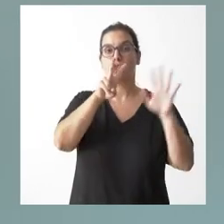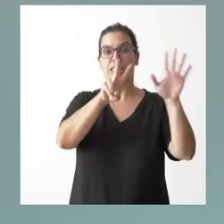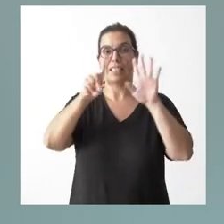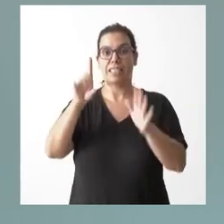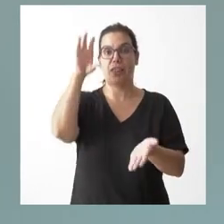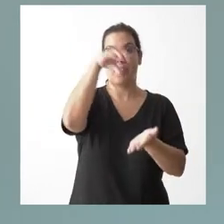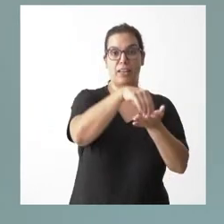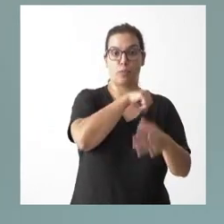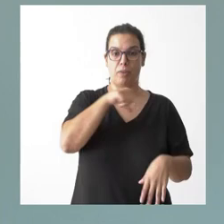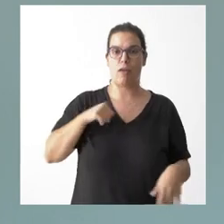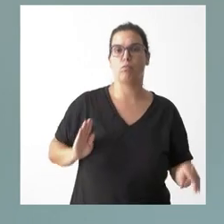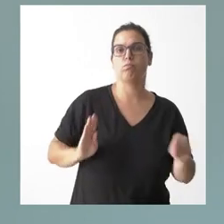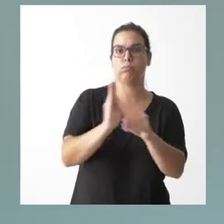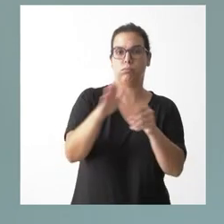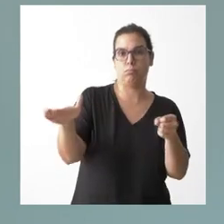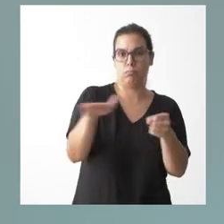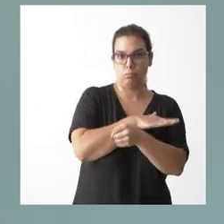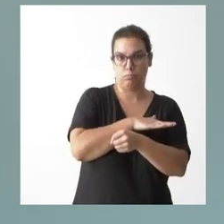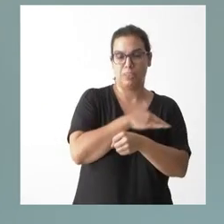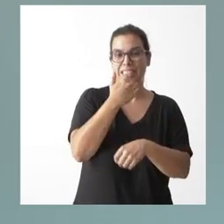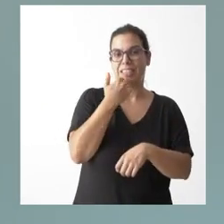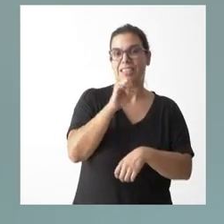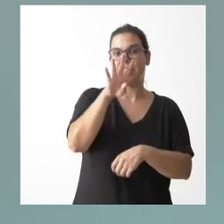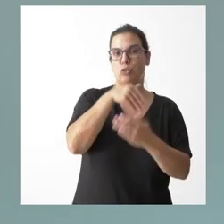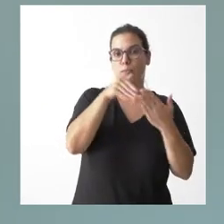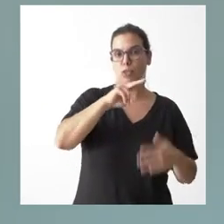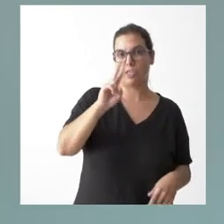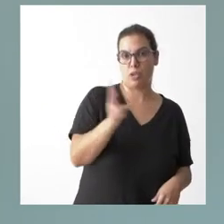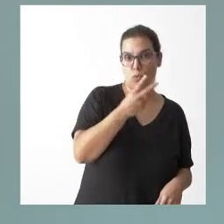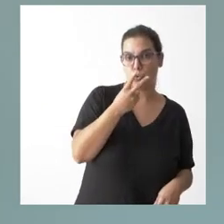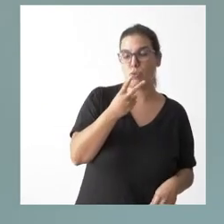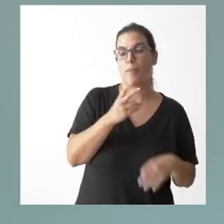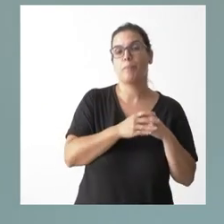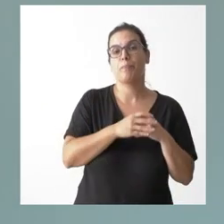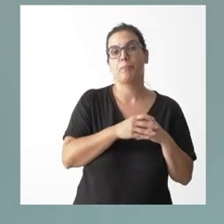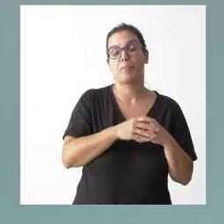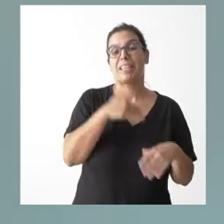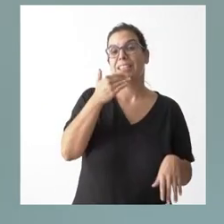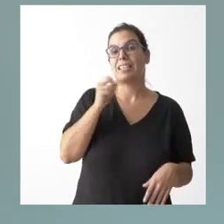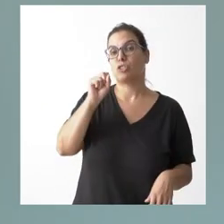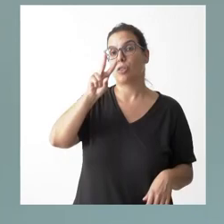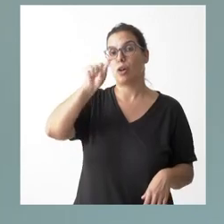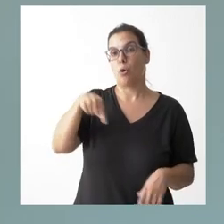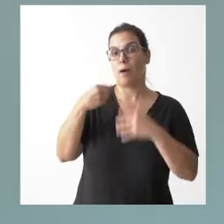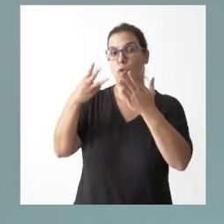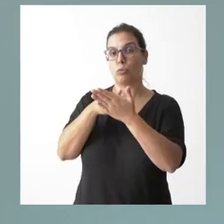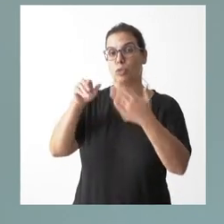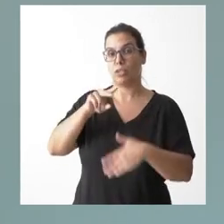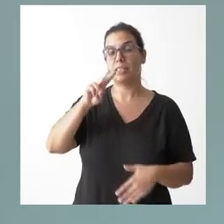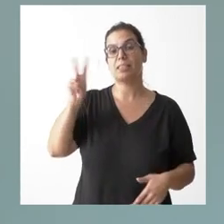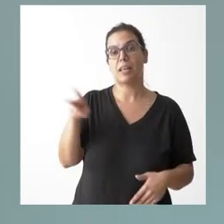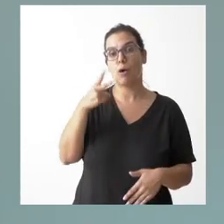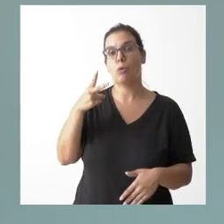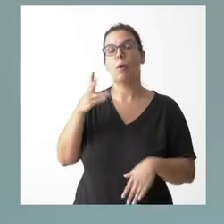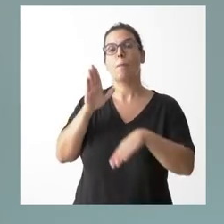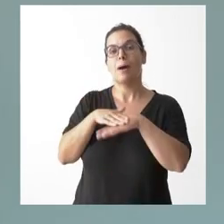privados van a recibir una financiación de casi 14 millones de euros y casi 12,8 millones irán a